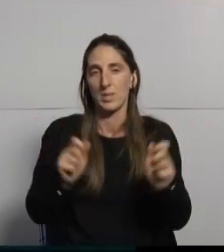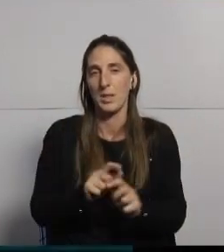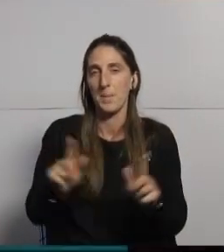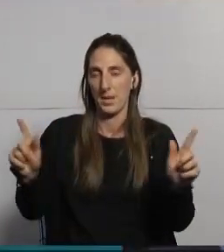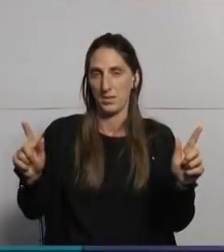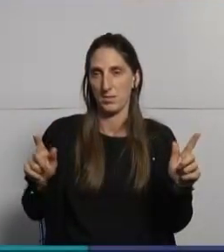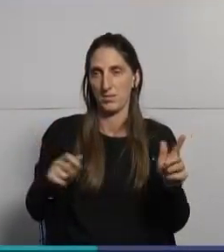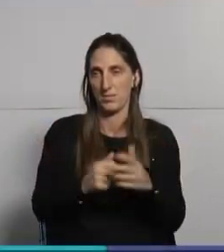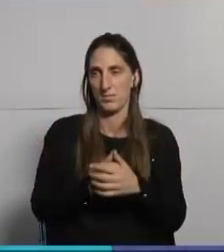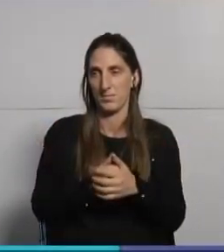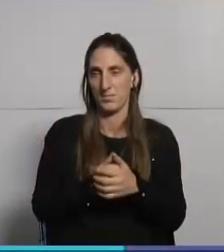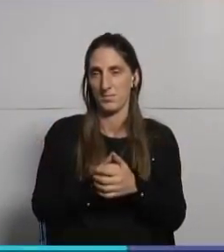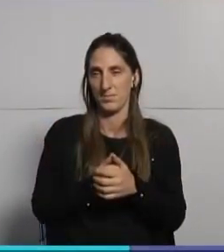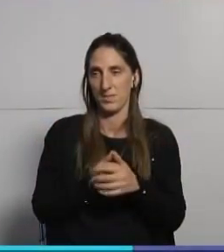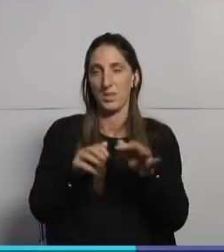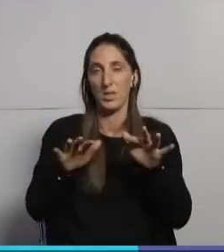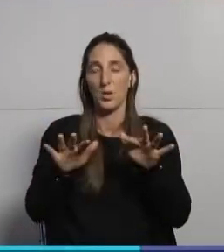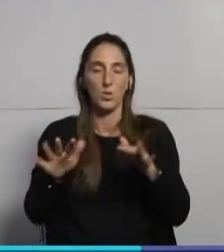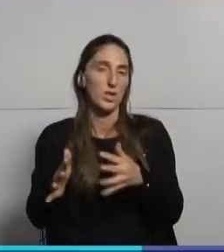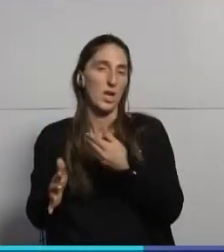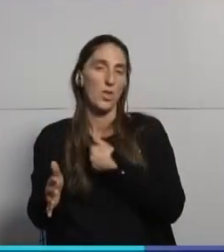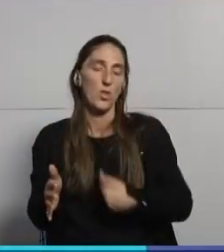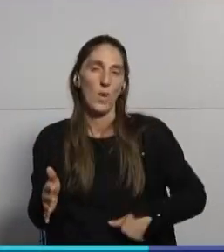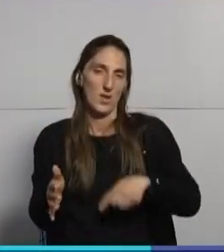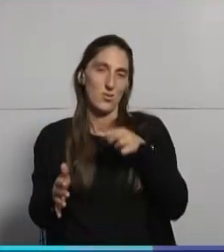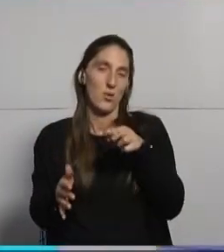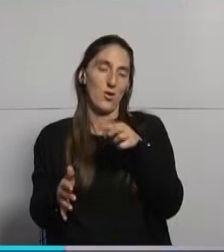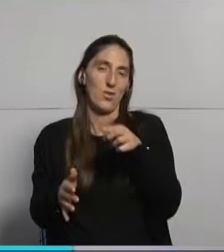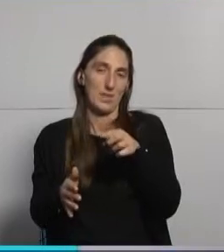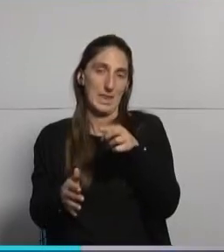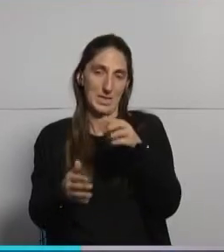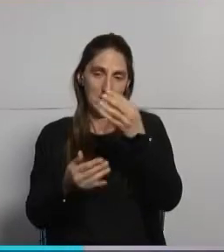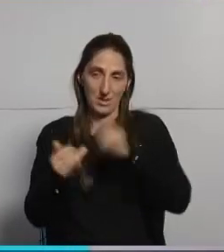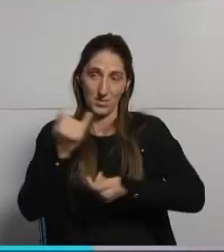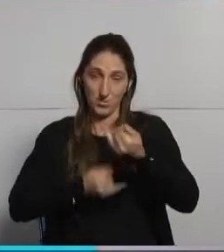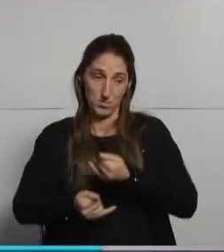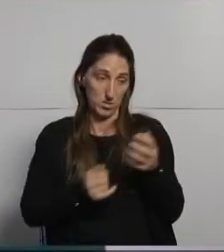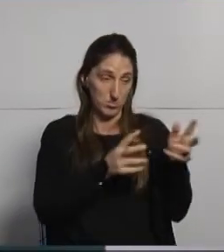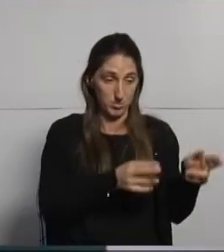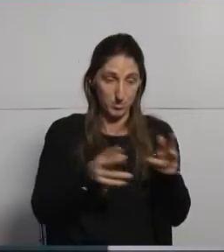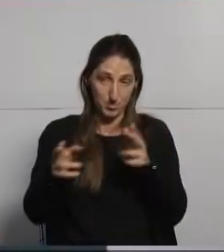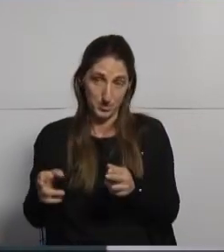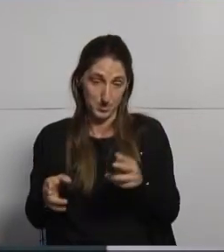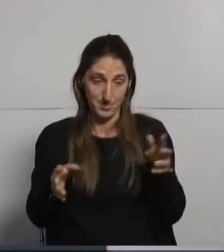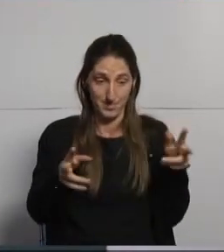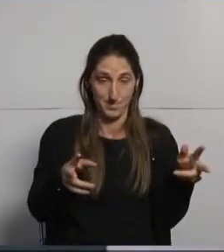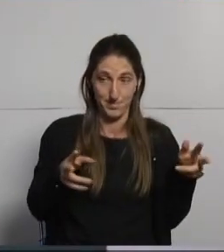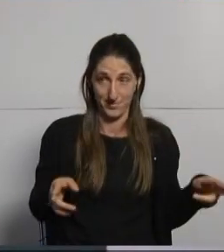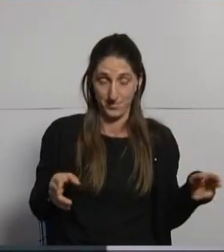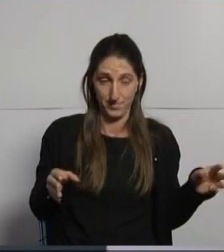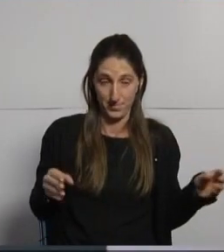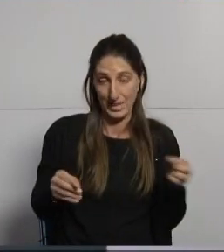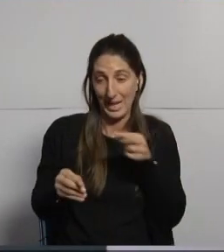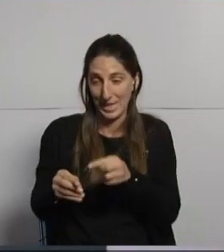limpieza, cuáles son los dueños de esos datos. Y cuando tengo esas 2 etapas, que son como la capa fundacional, ahí sí puedo empezar